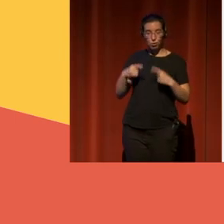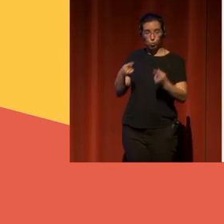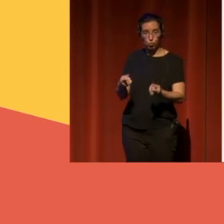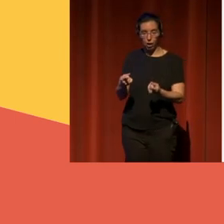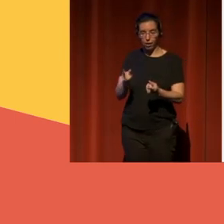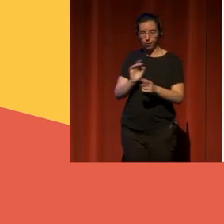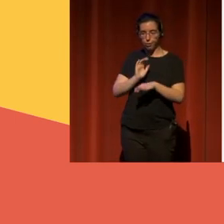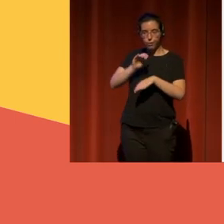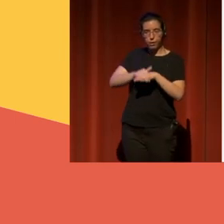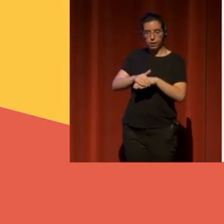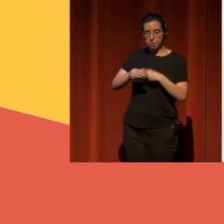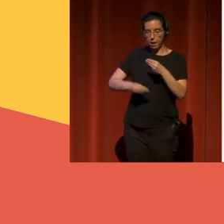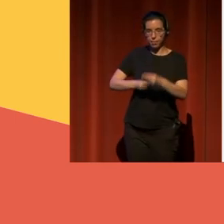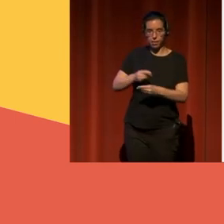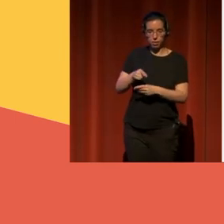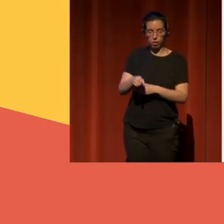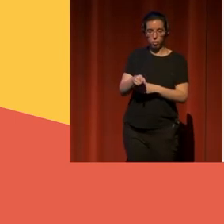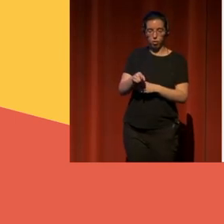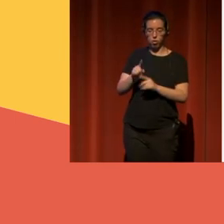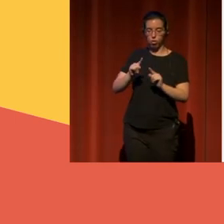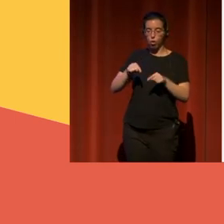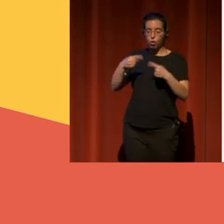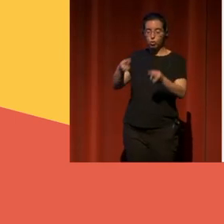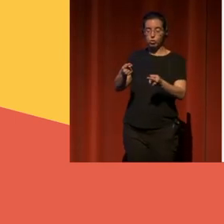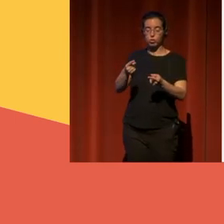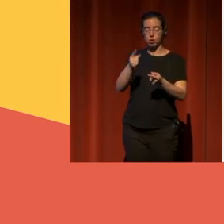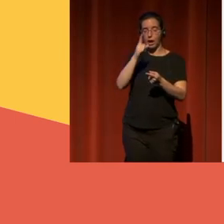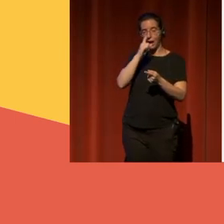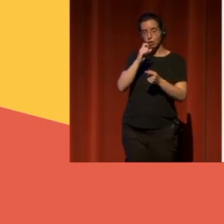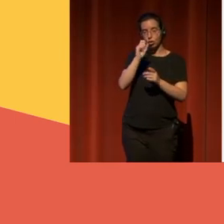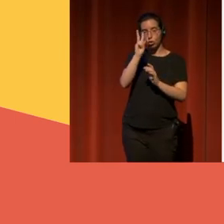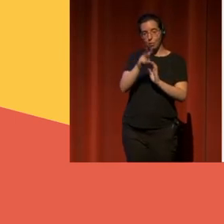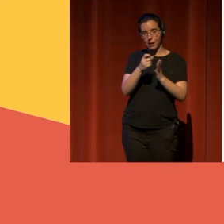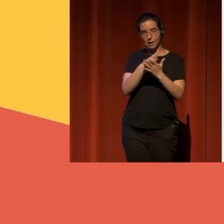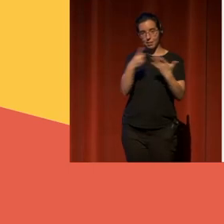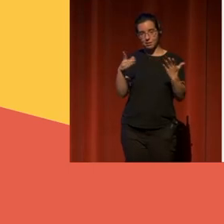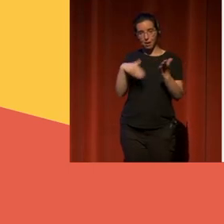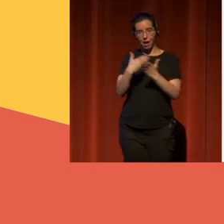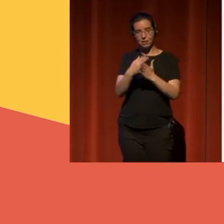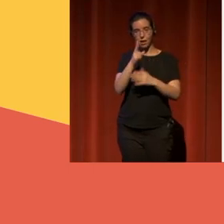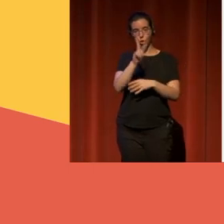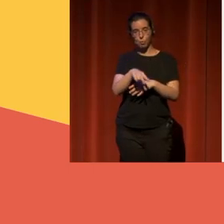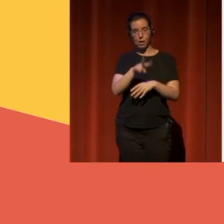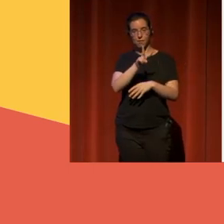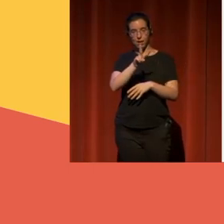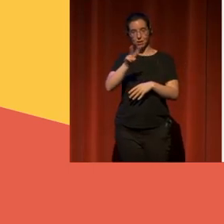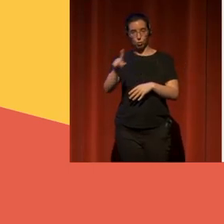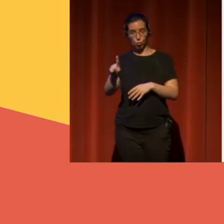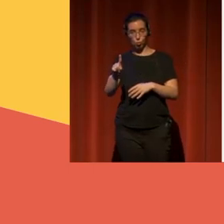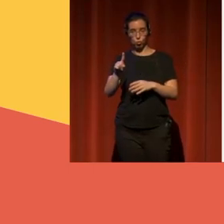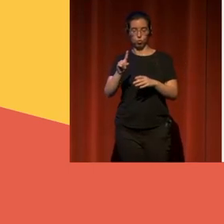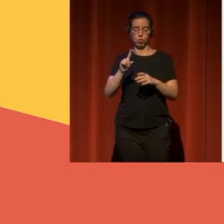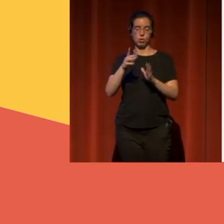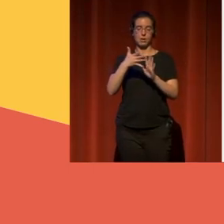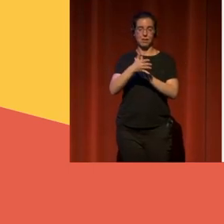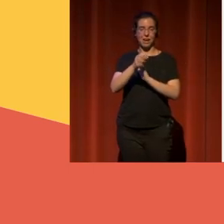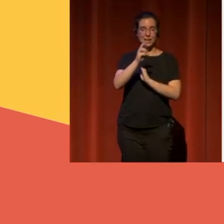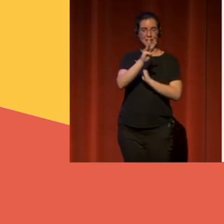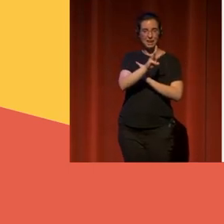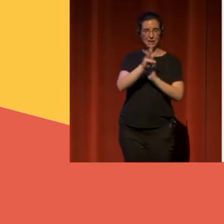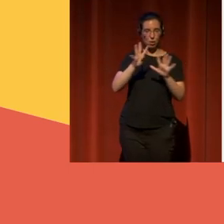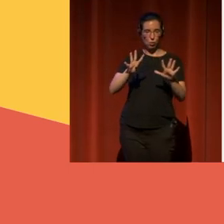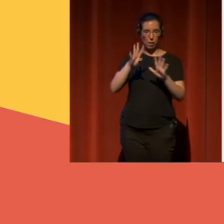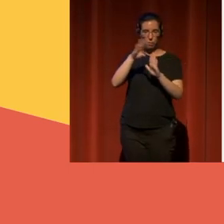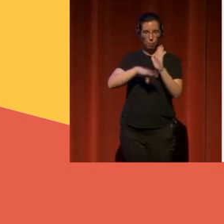consolidación inicial, correspondiente a los años 2016 a 2021, es un conjunto de 39 proyectos de laboratorios